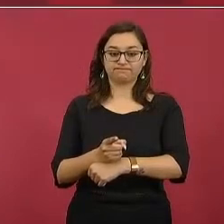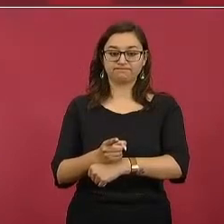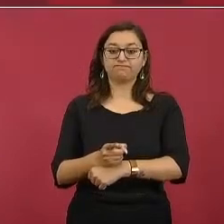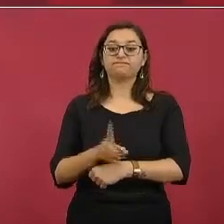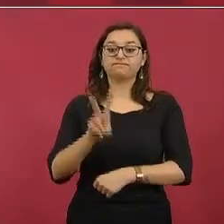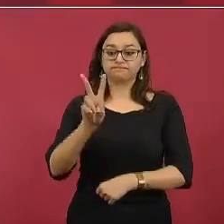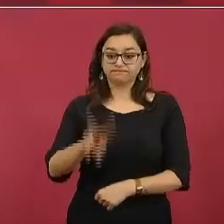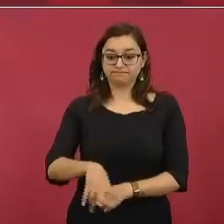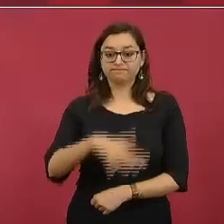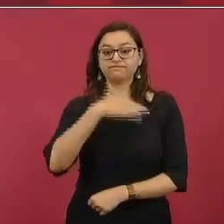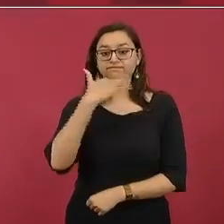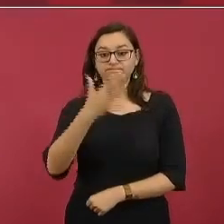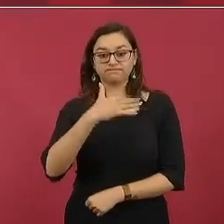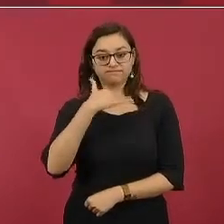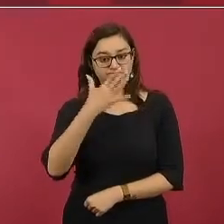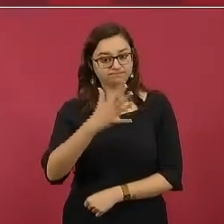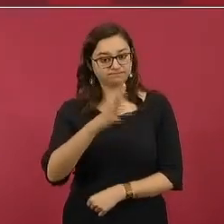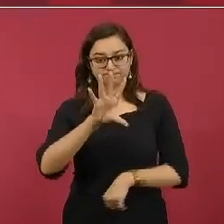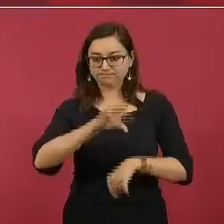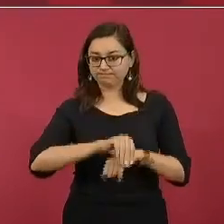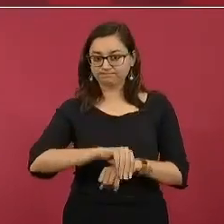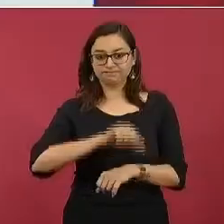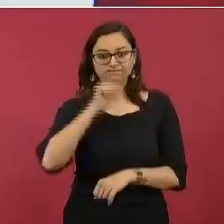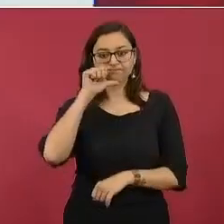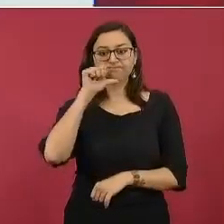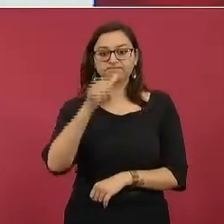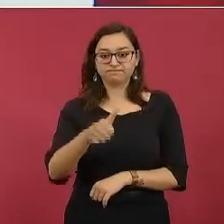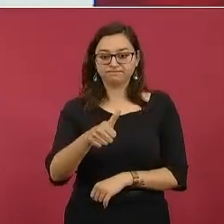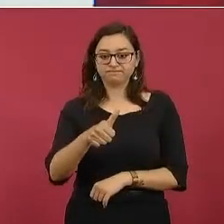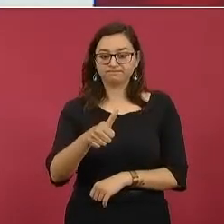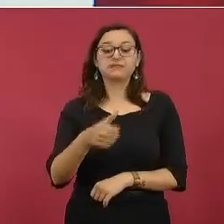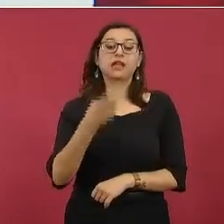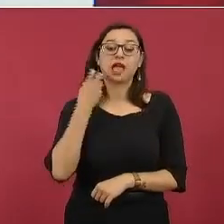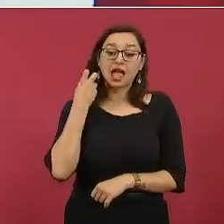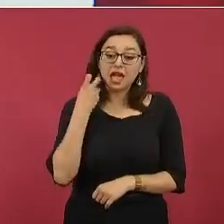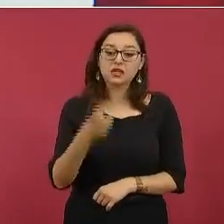que no haya corrupción. Esa es la gran diferencia.